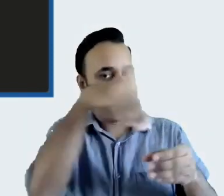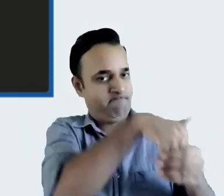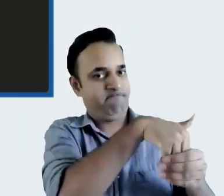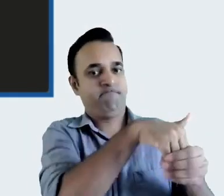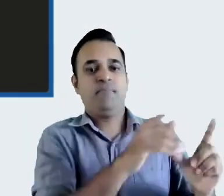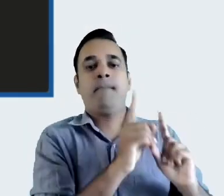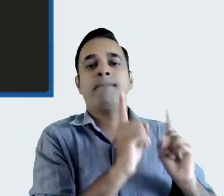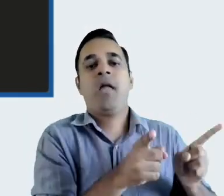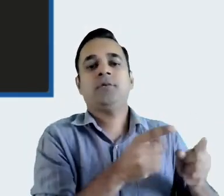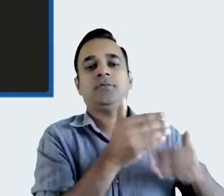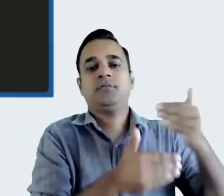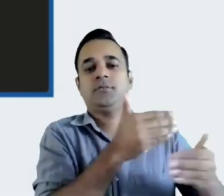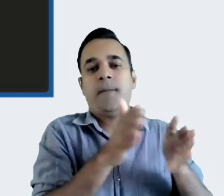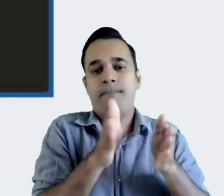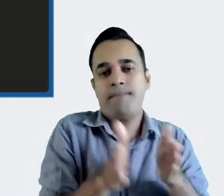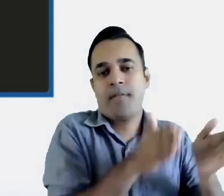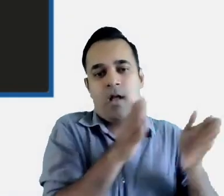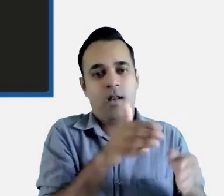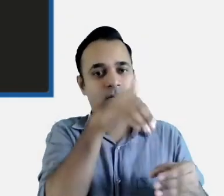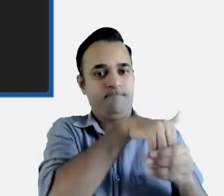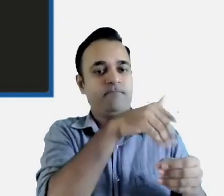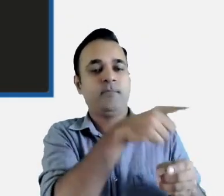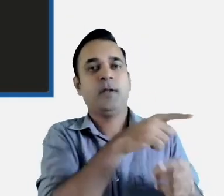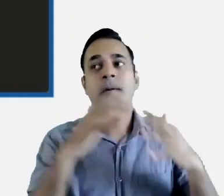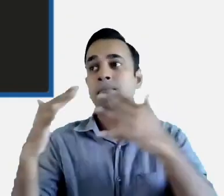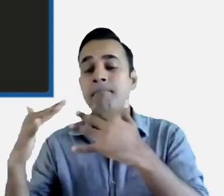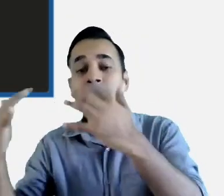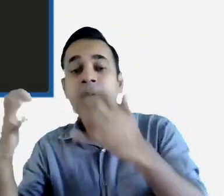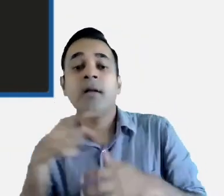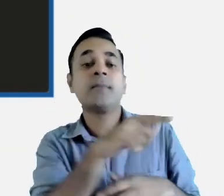en al menos 2 dimensiones. La